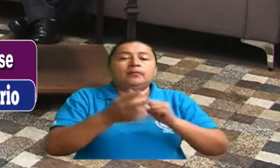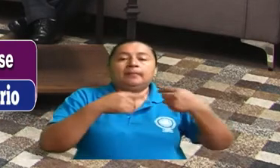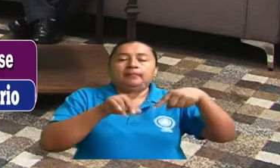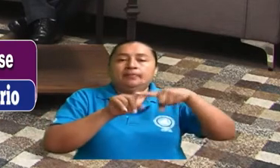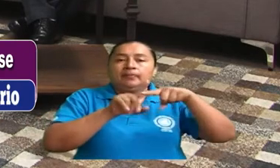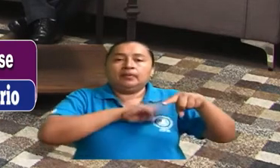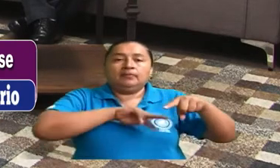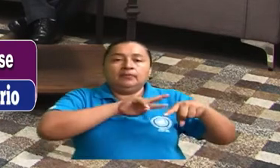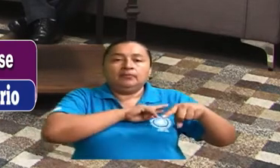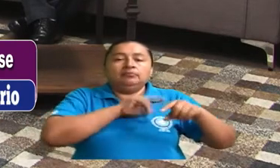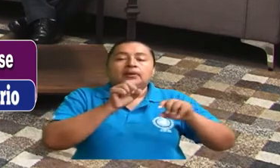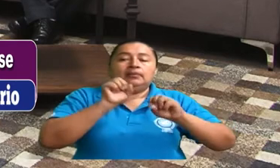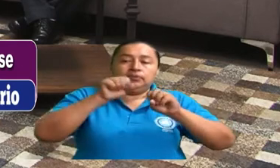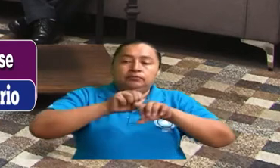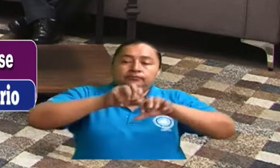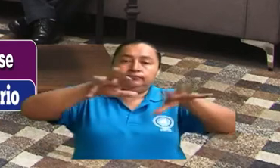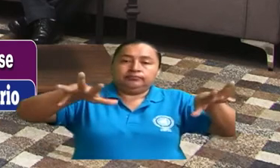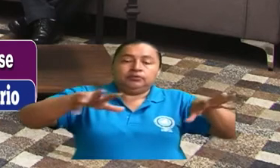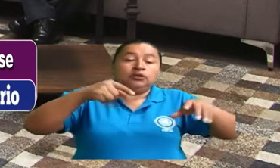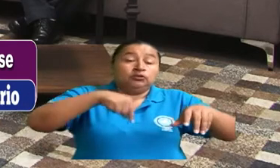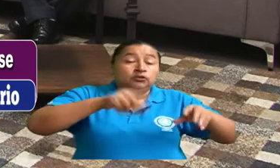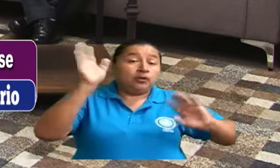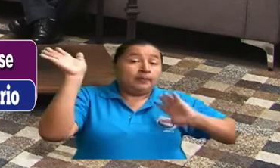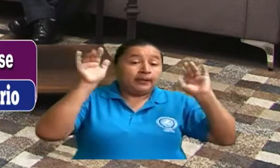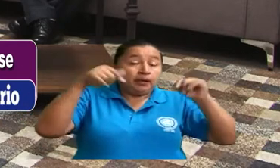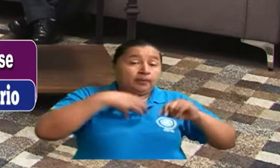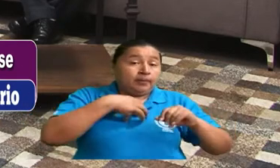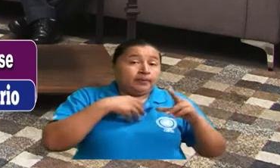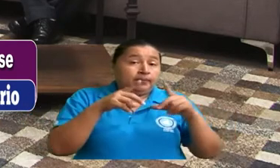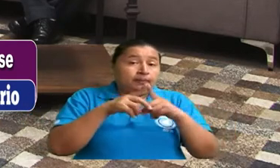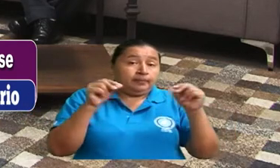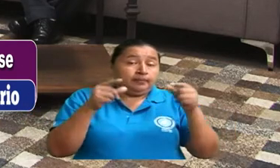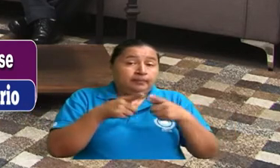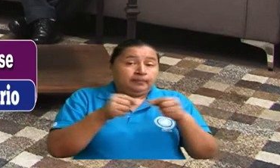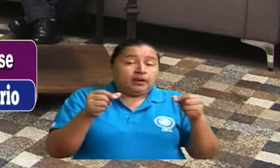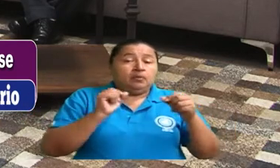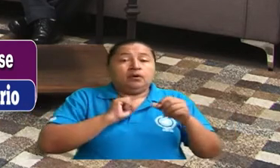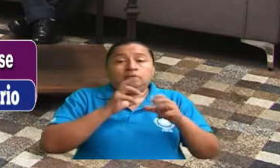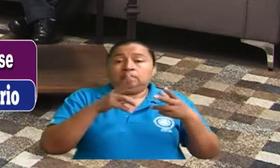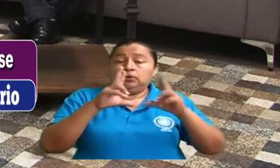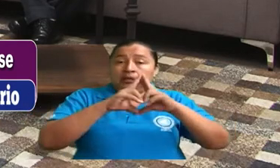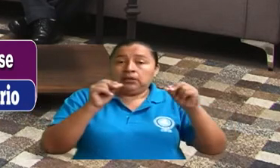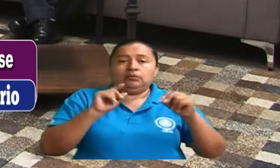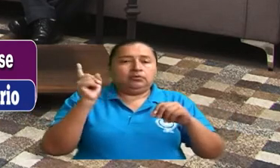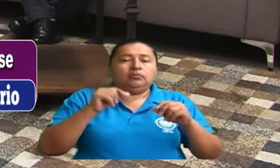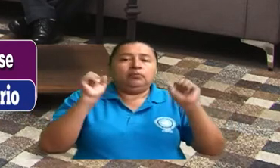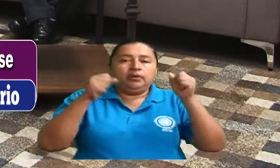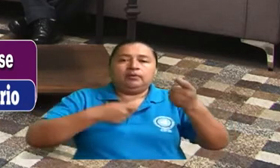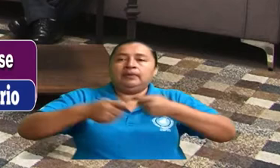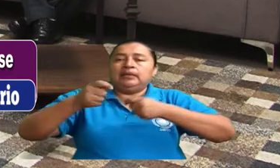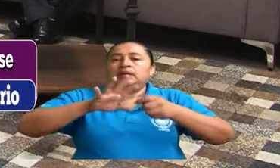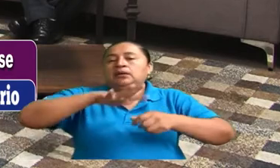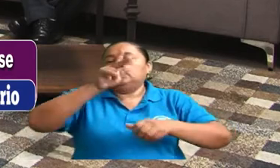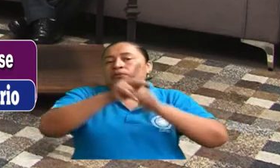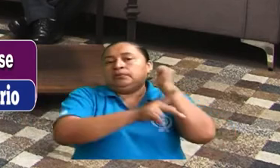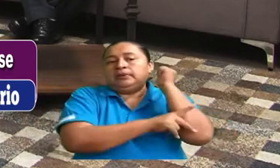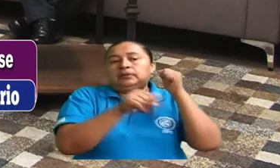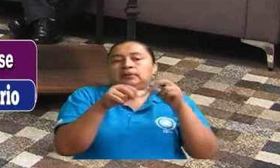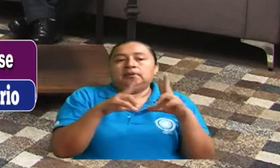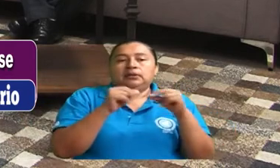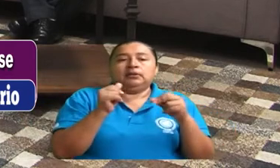para extendernos, no solo al mercado local ni al nacional, cómo poder exportar productos desde